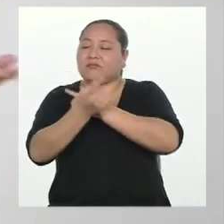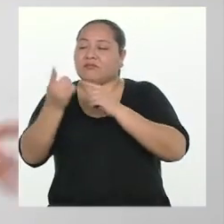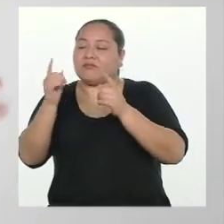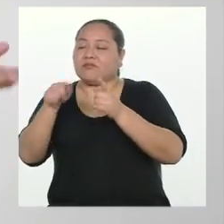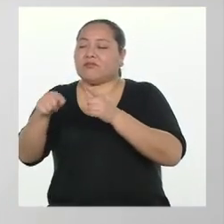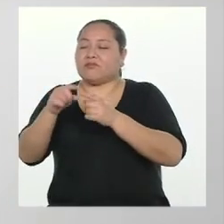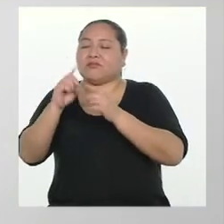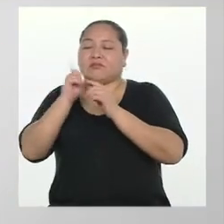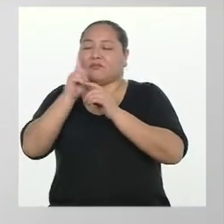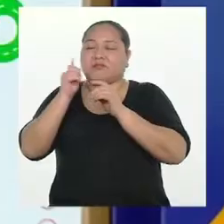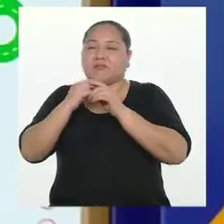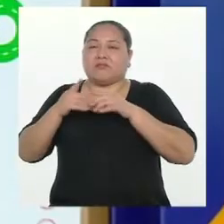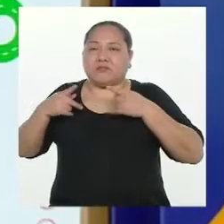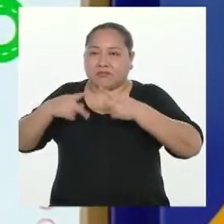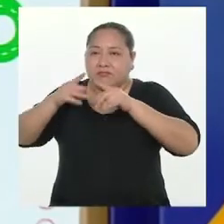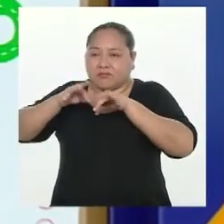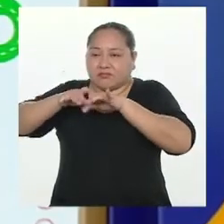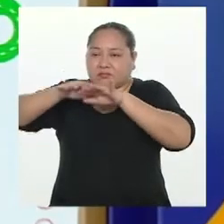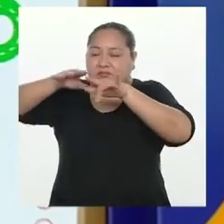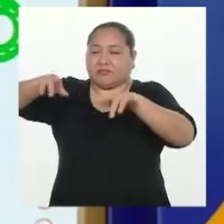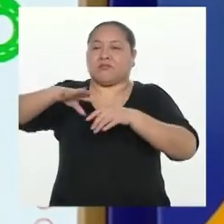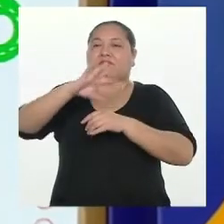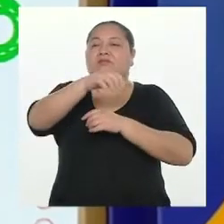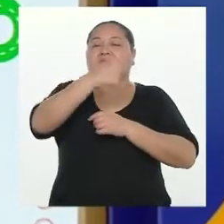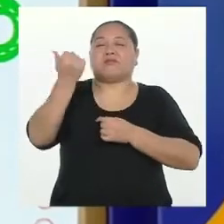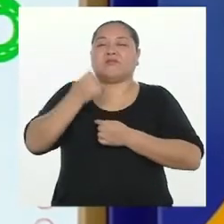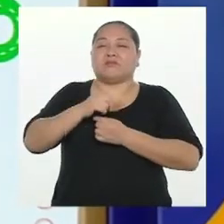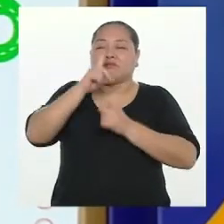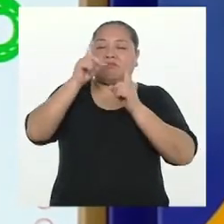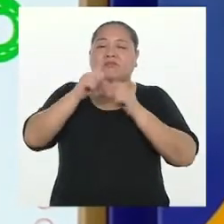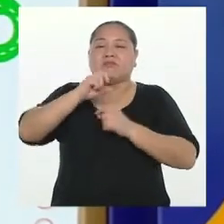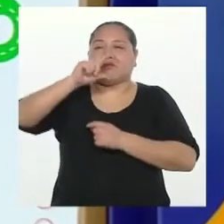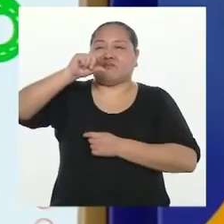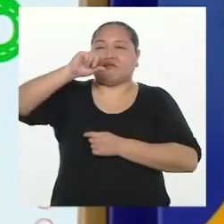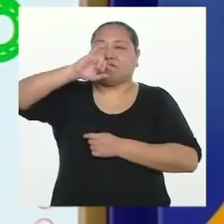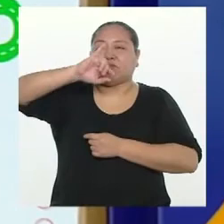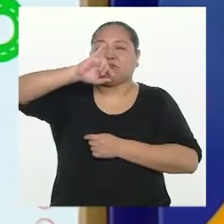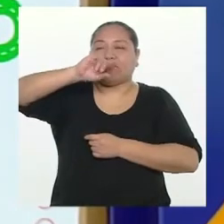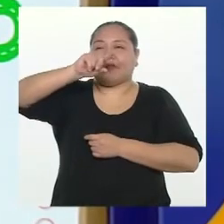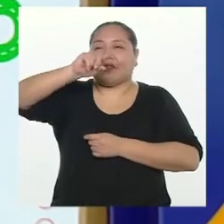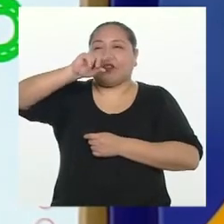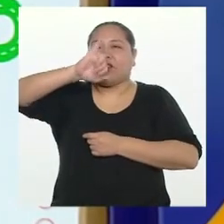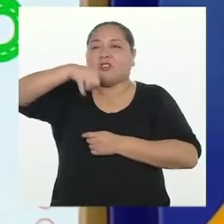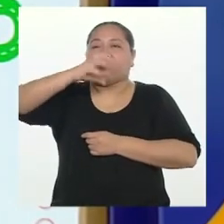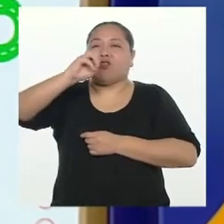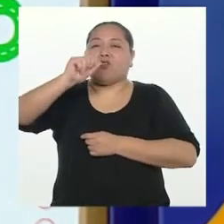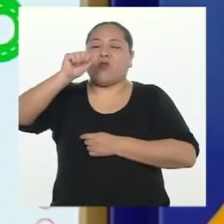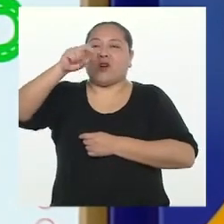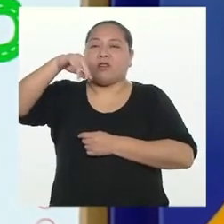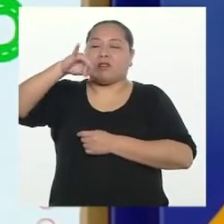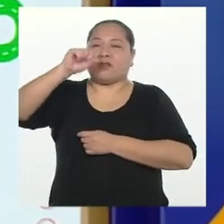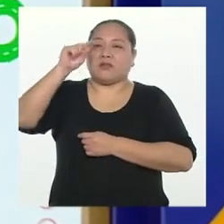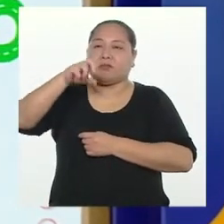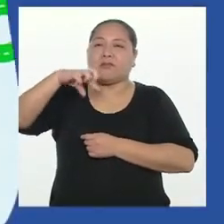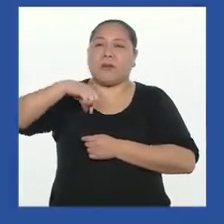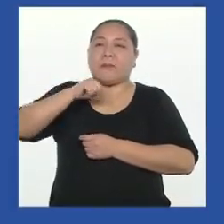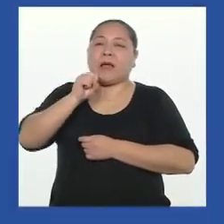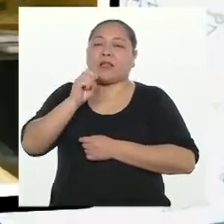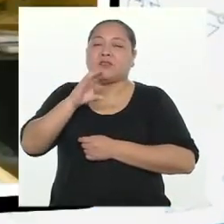su propagación. La siguiente pregunta es de Joanny, de Pasco. Saludos para todas las amigas y amigos en